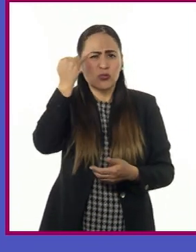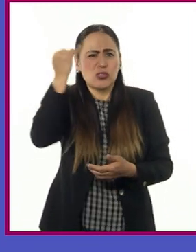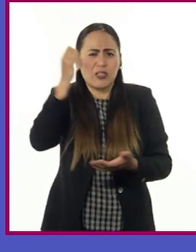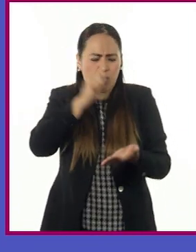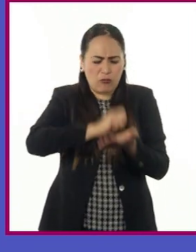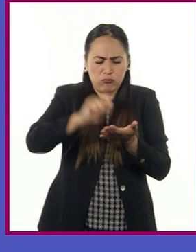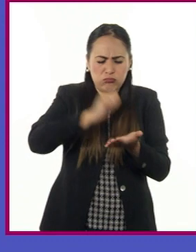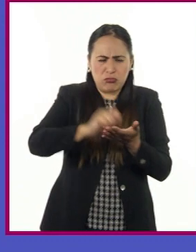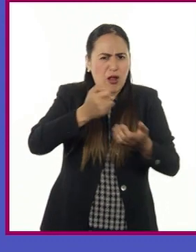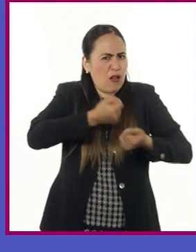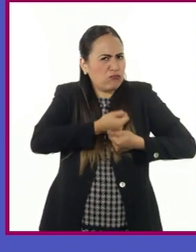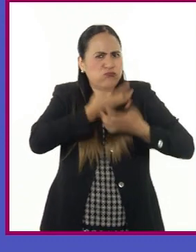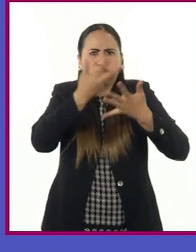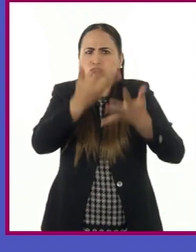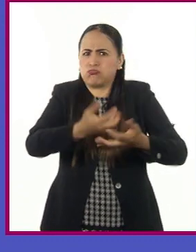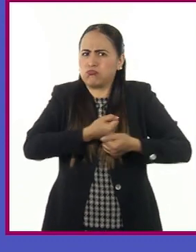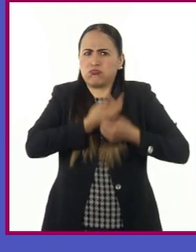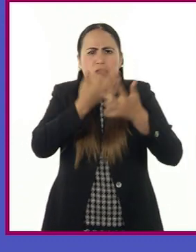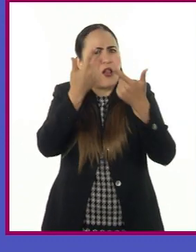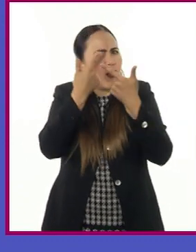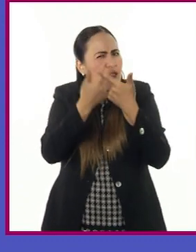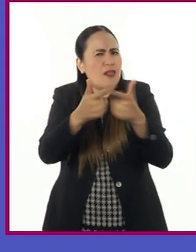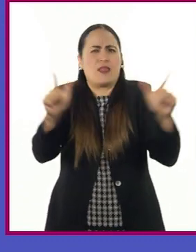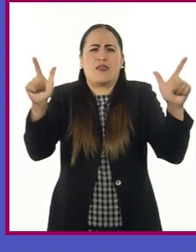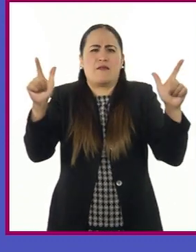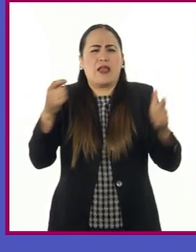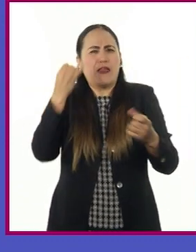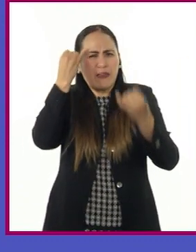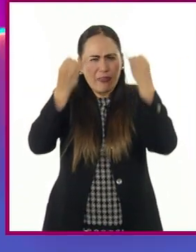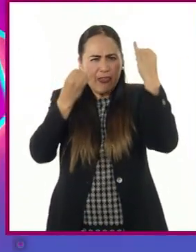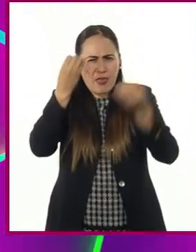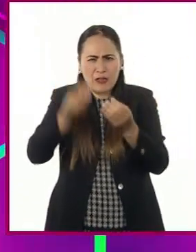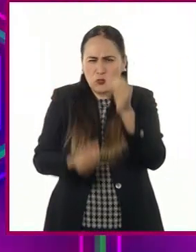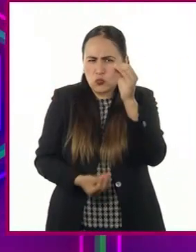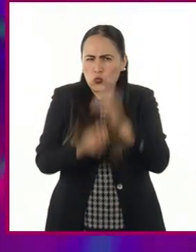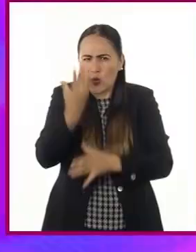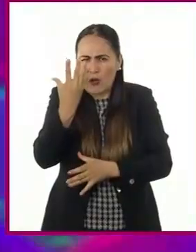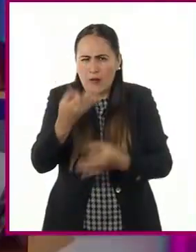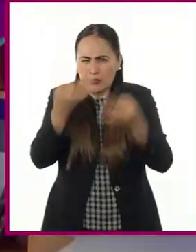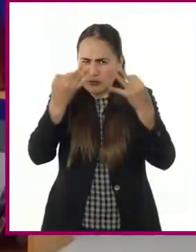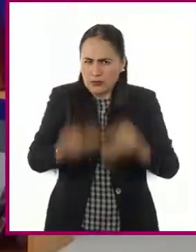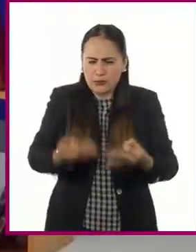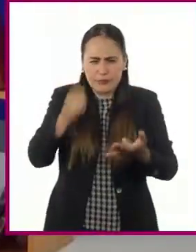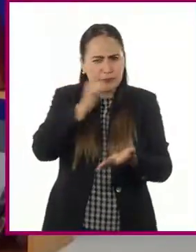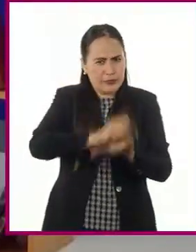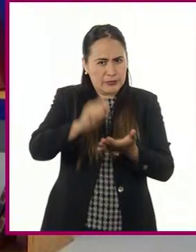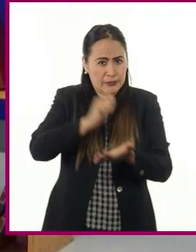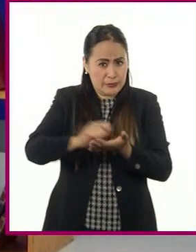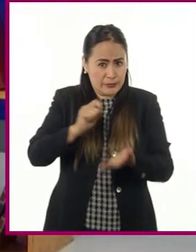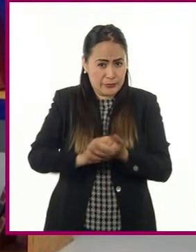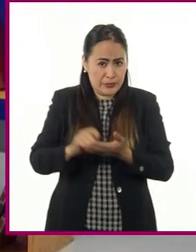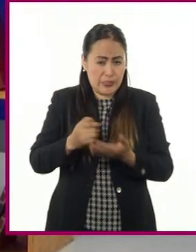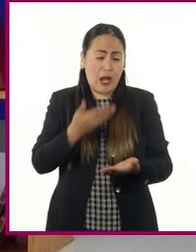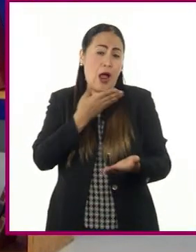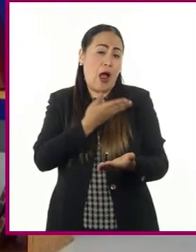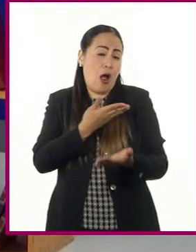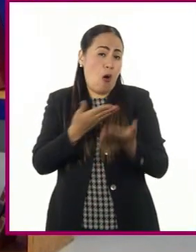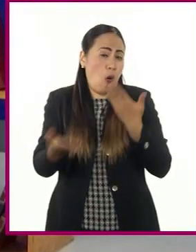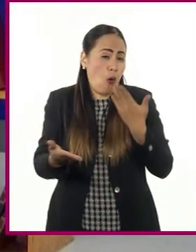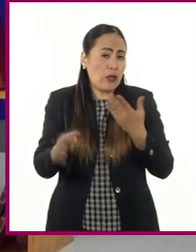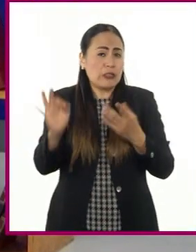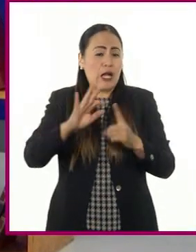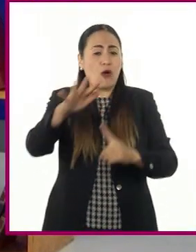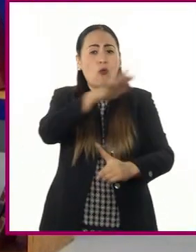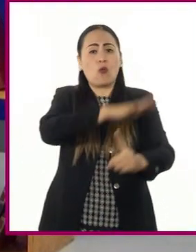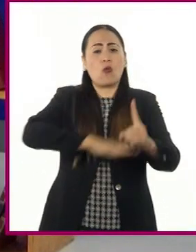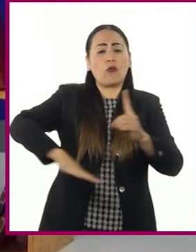expresarse libremente, de ser originales y creativos. Ahora habrá que analizar el contexto